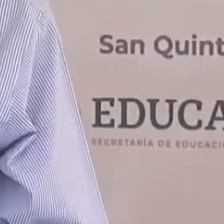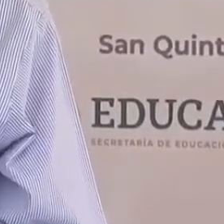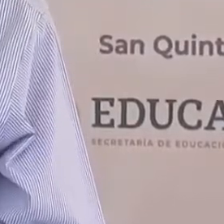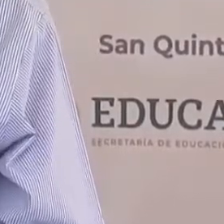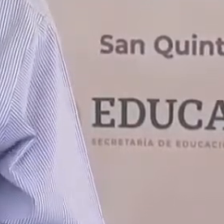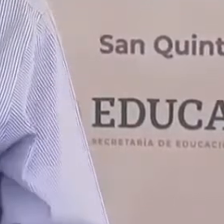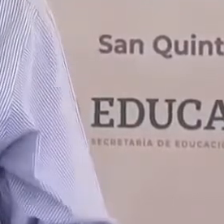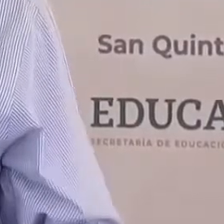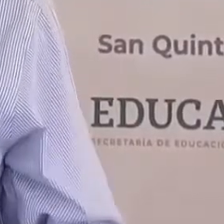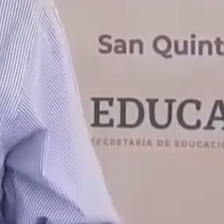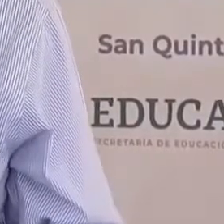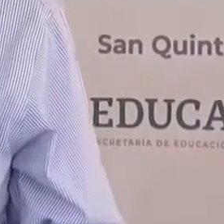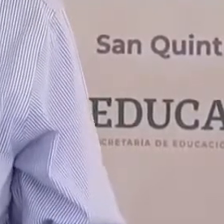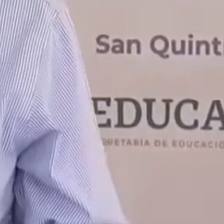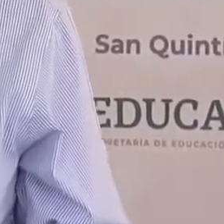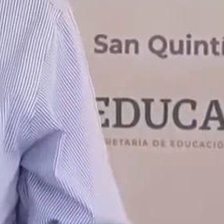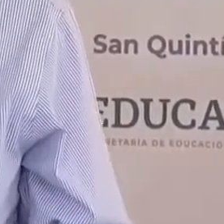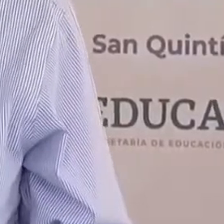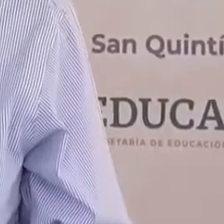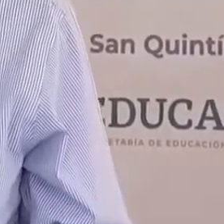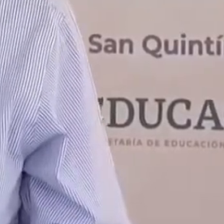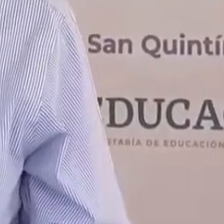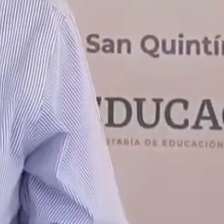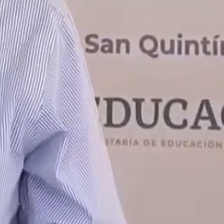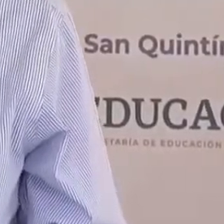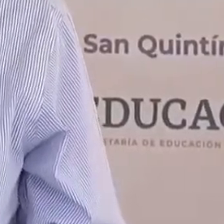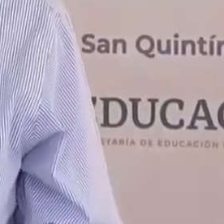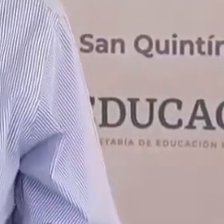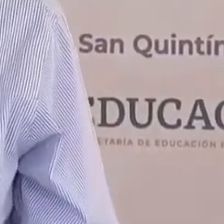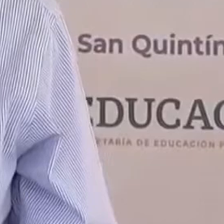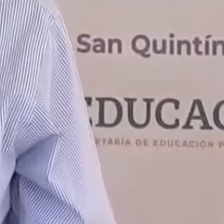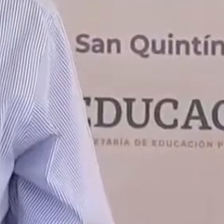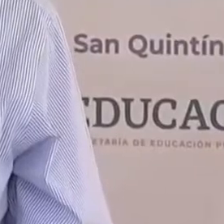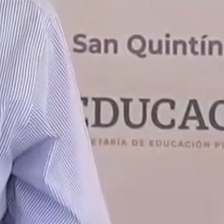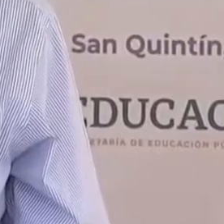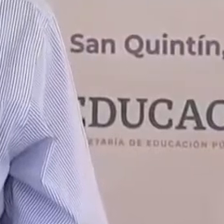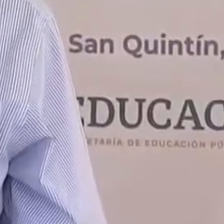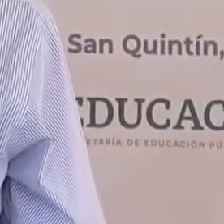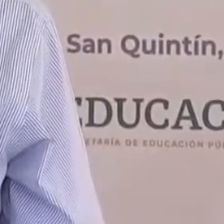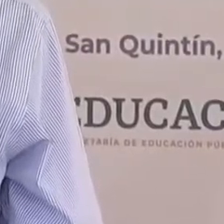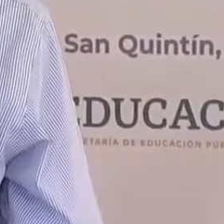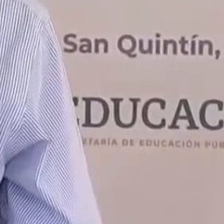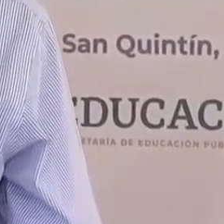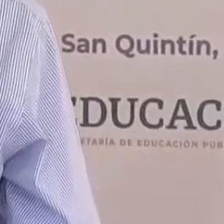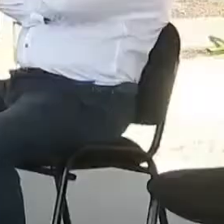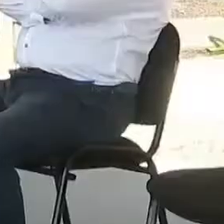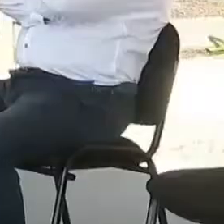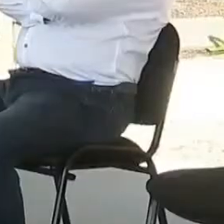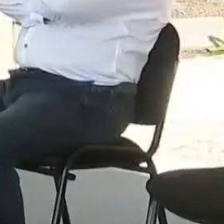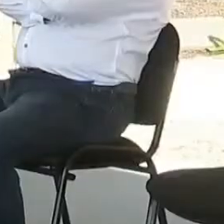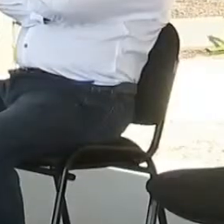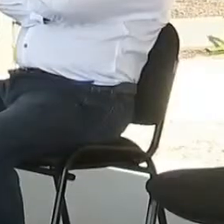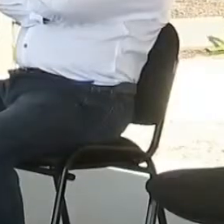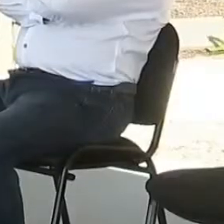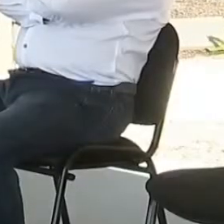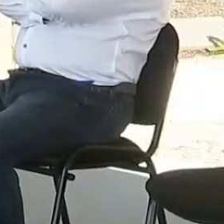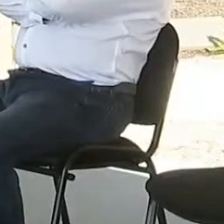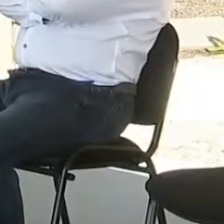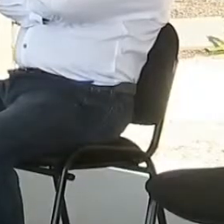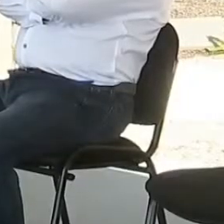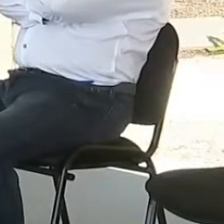estar en esta universidad del sistema de universidades